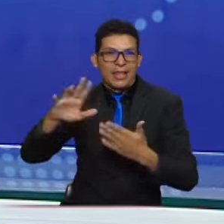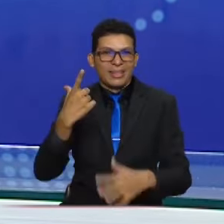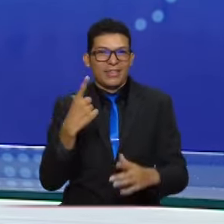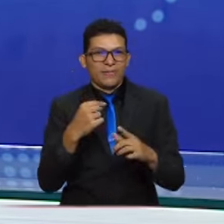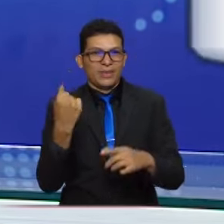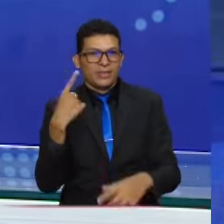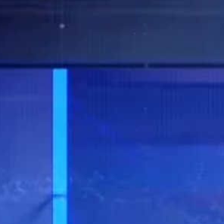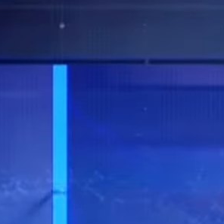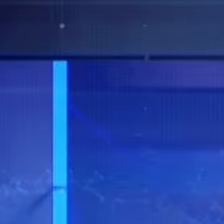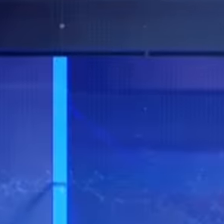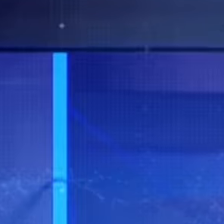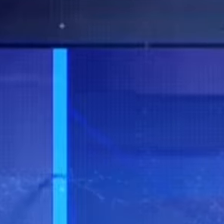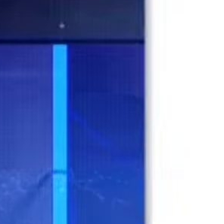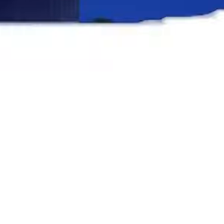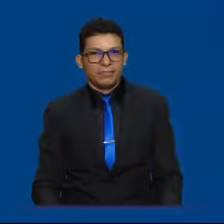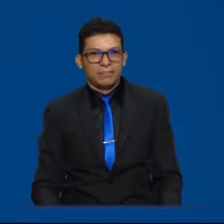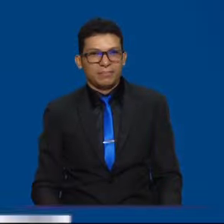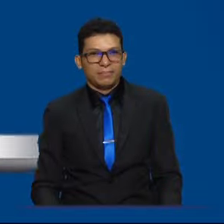virtual.